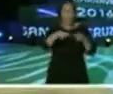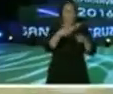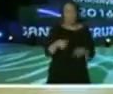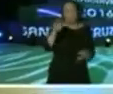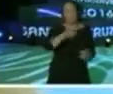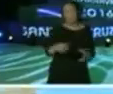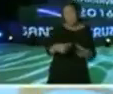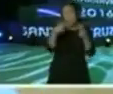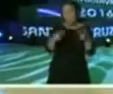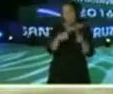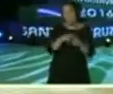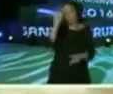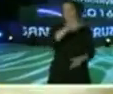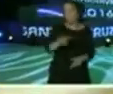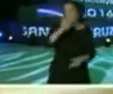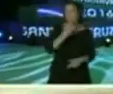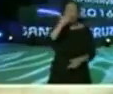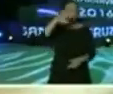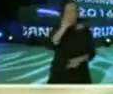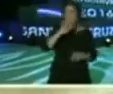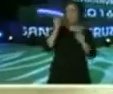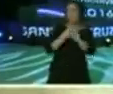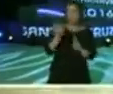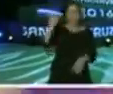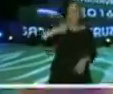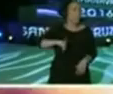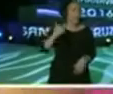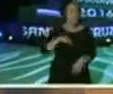Política social, Canarias pide a gritos soluciones ya.